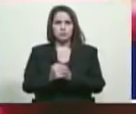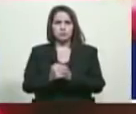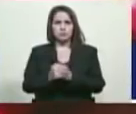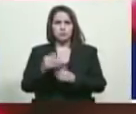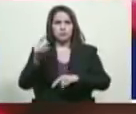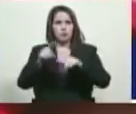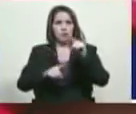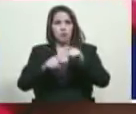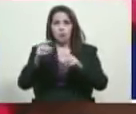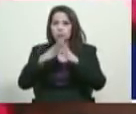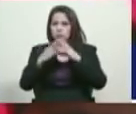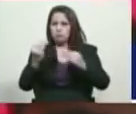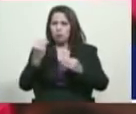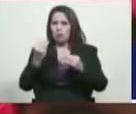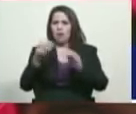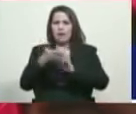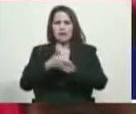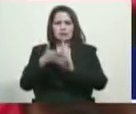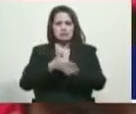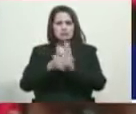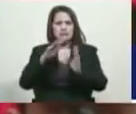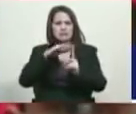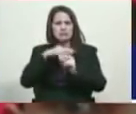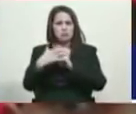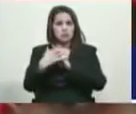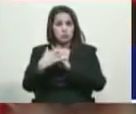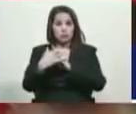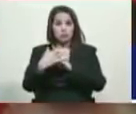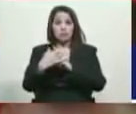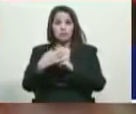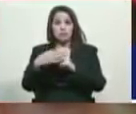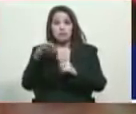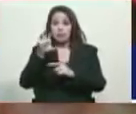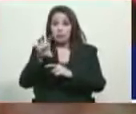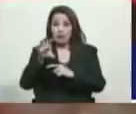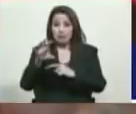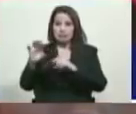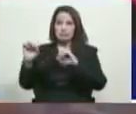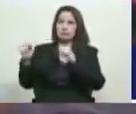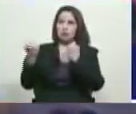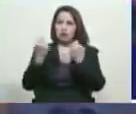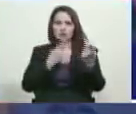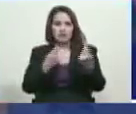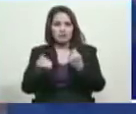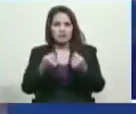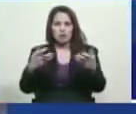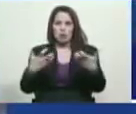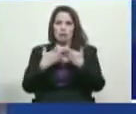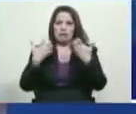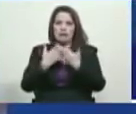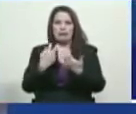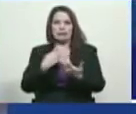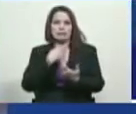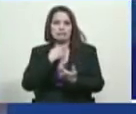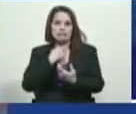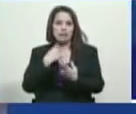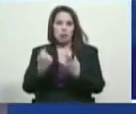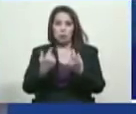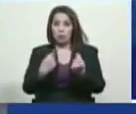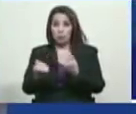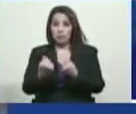toda la situación que vive el país, de amenaza, de guerra económica, de bloqueo financiero, de campaña mediática